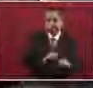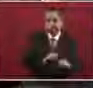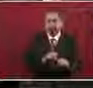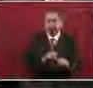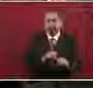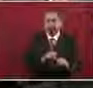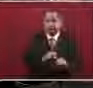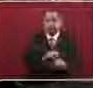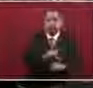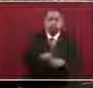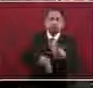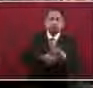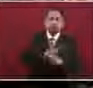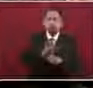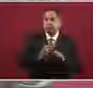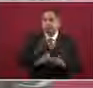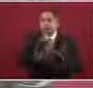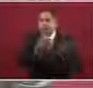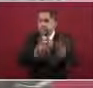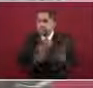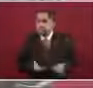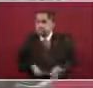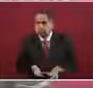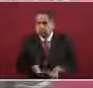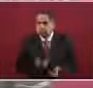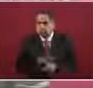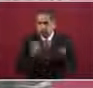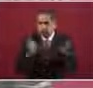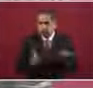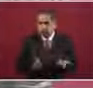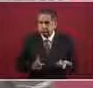a presuntos delincuentes.